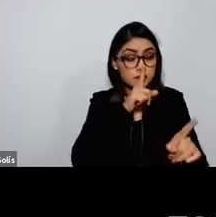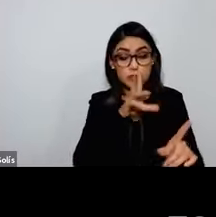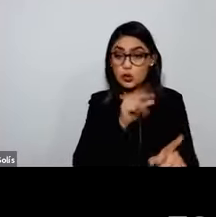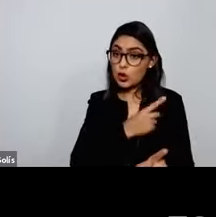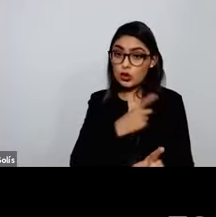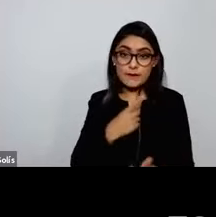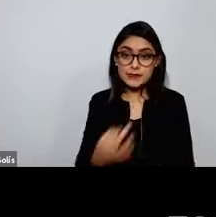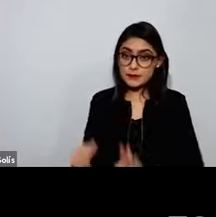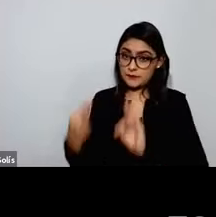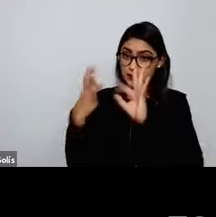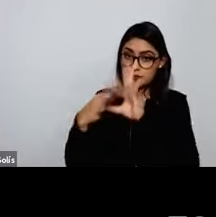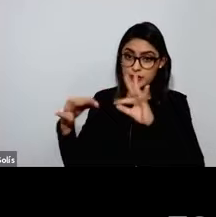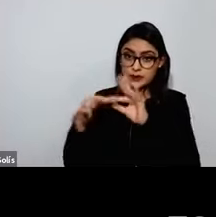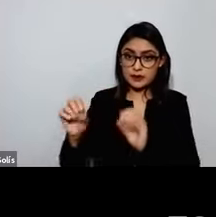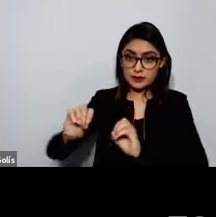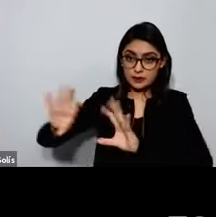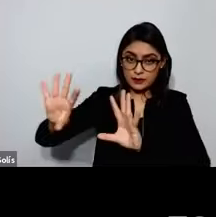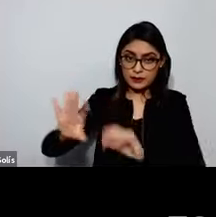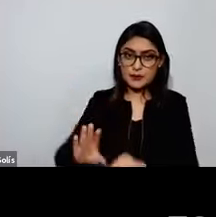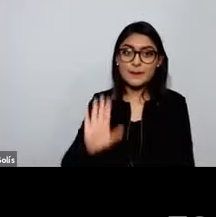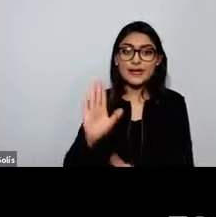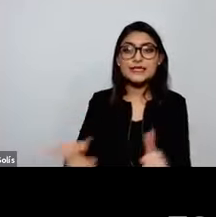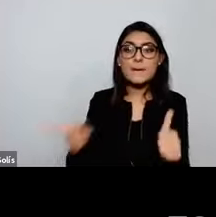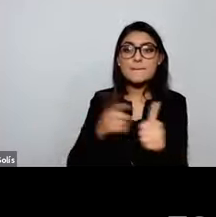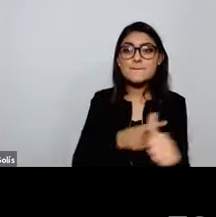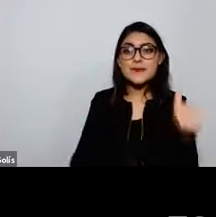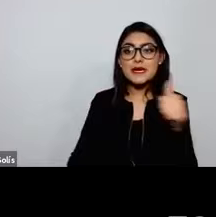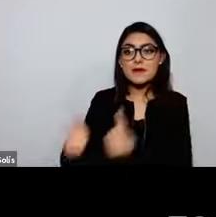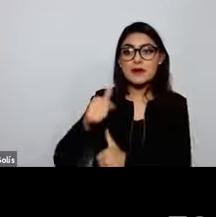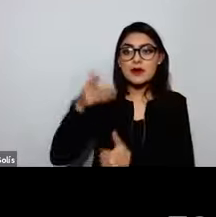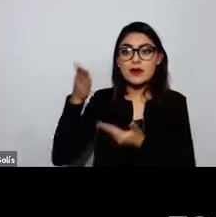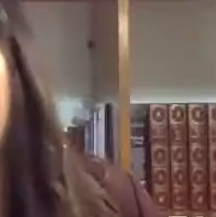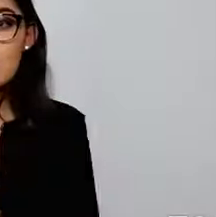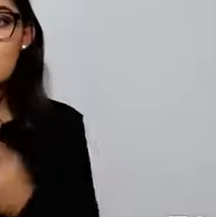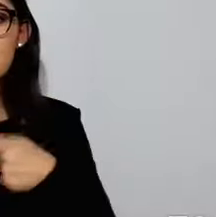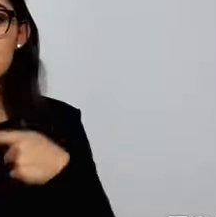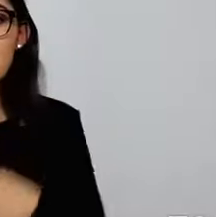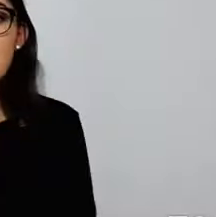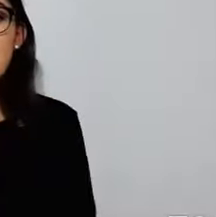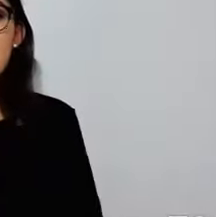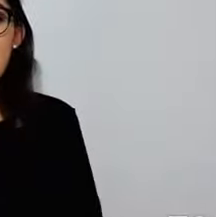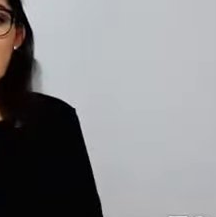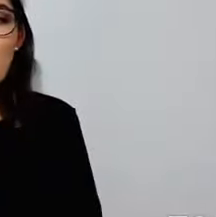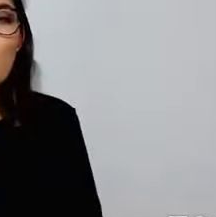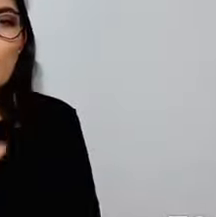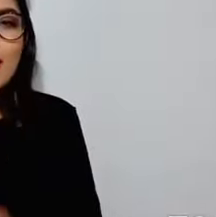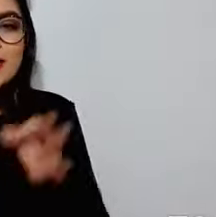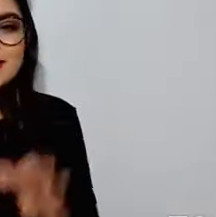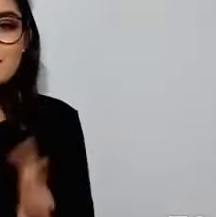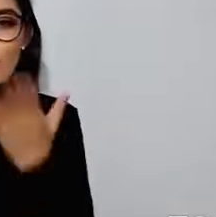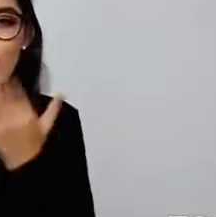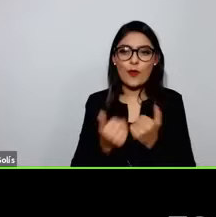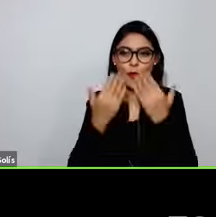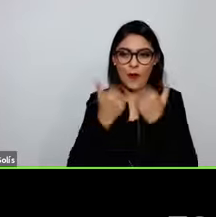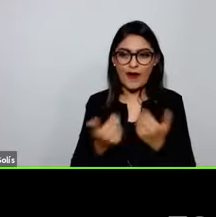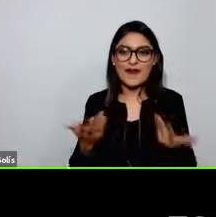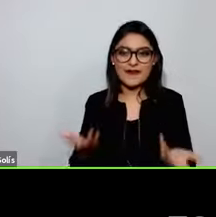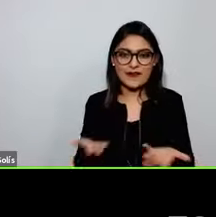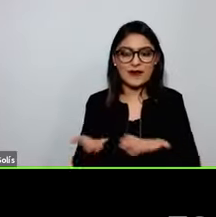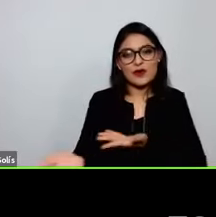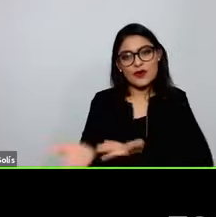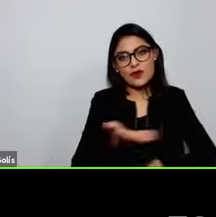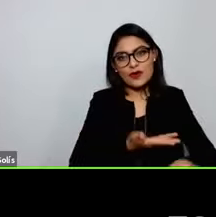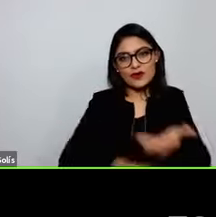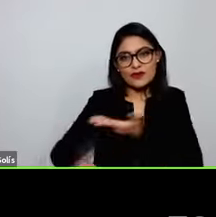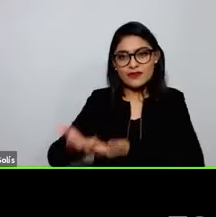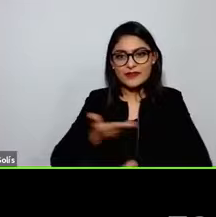¿no? Pareciera que se le está dando prioridad a este deseo no probado de convivencia, que efectivamente,